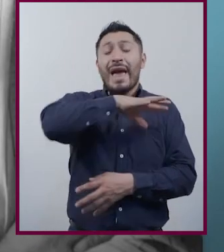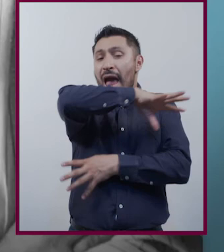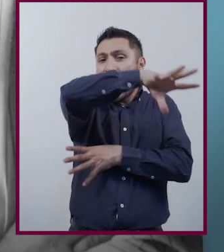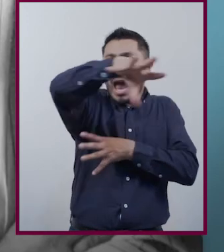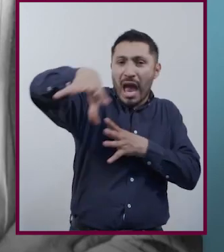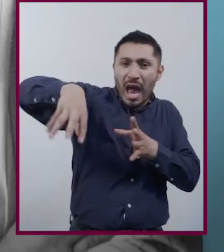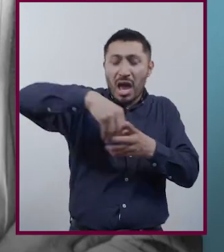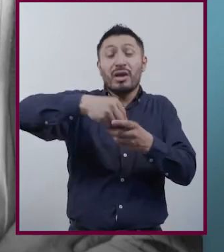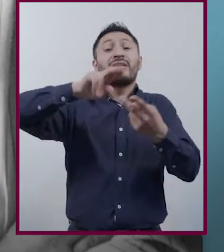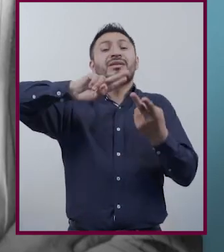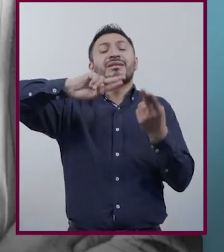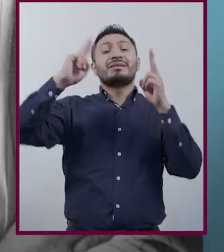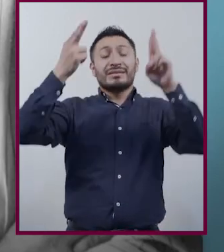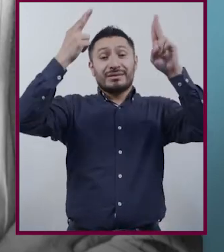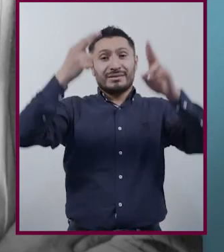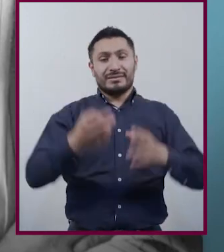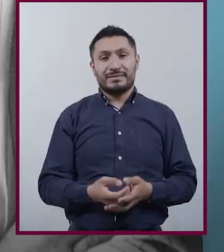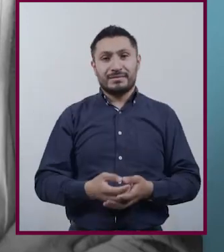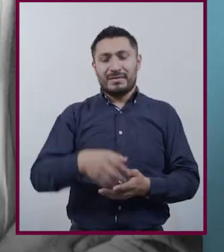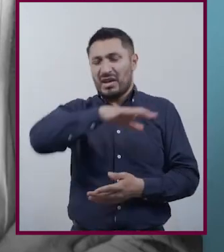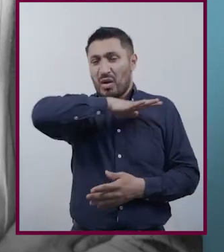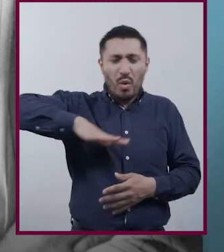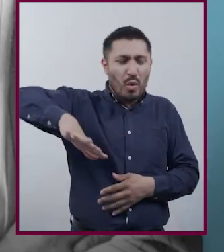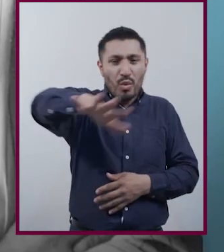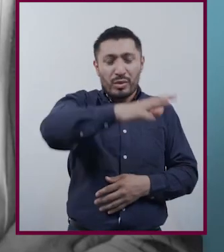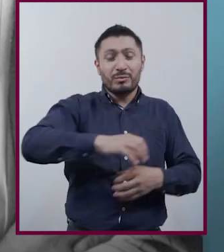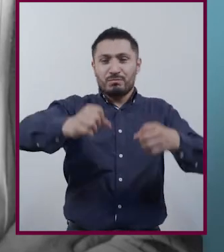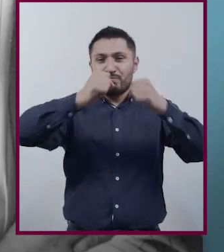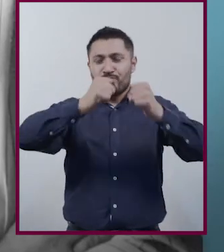vuelve universal. He ahí la fuerza de la novela.